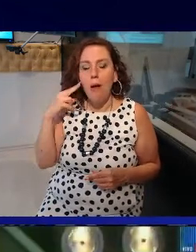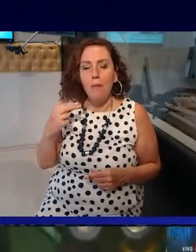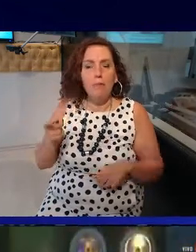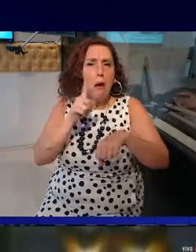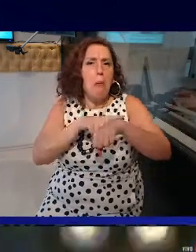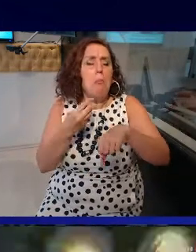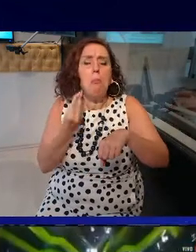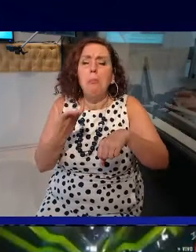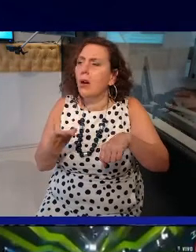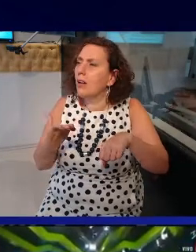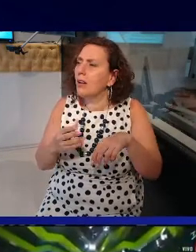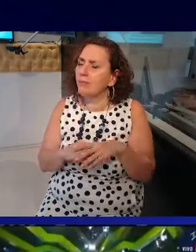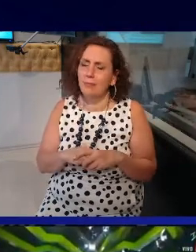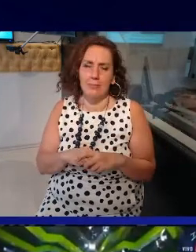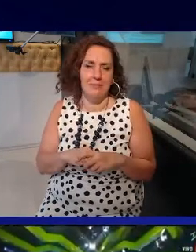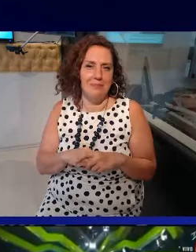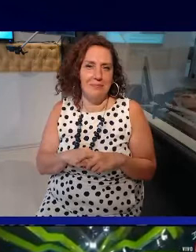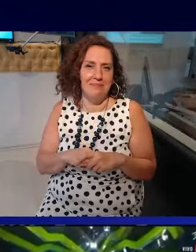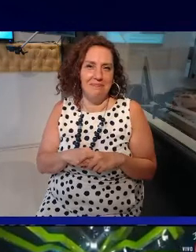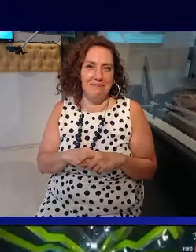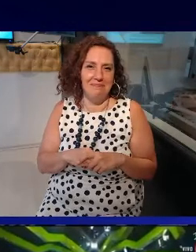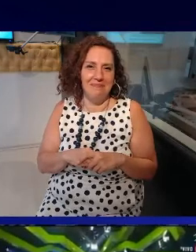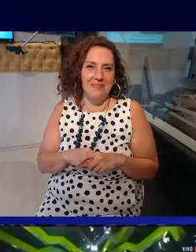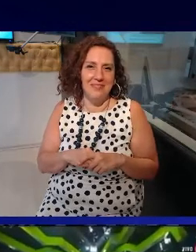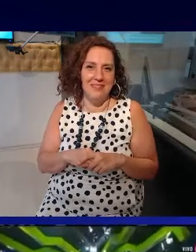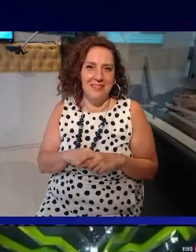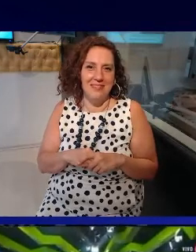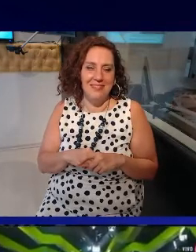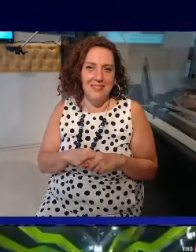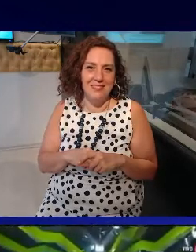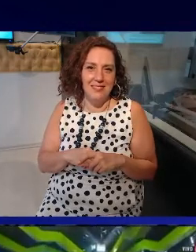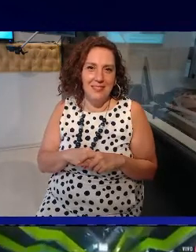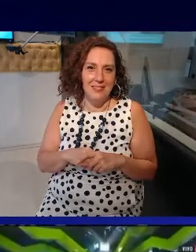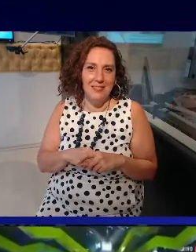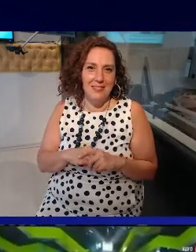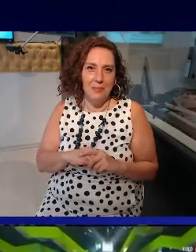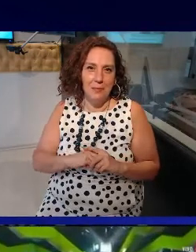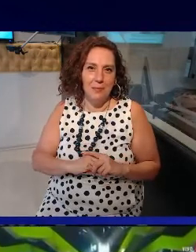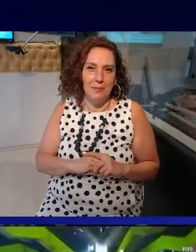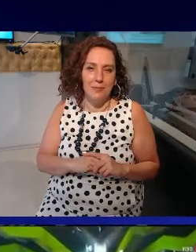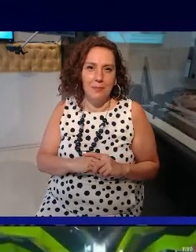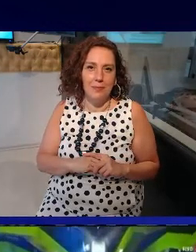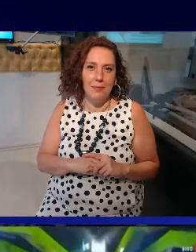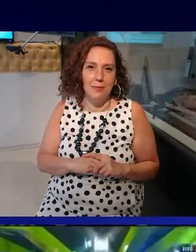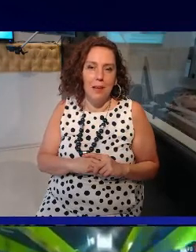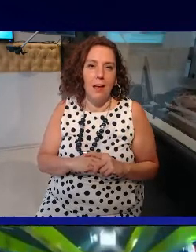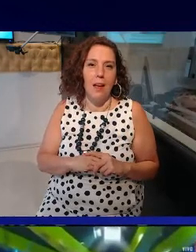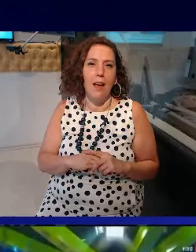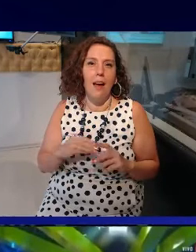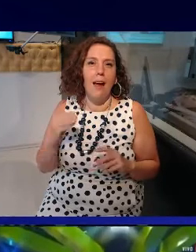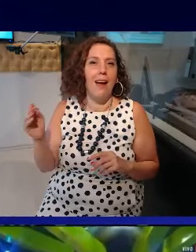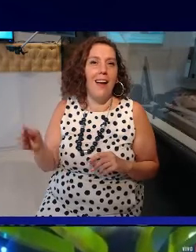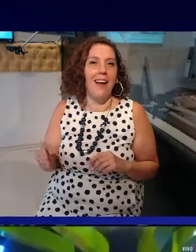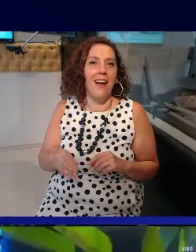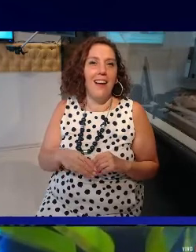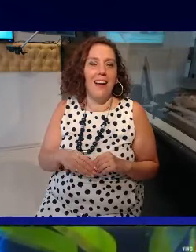Sí. ¿Estás mirando así el video? ¿A qué hora? ¿A qué está? A la mañana, no, nadie sabe. Bien.